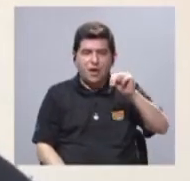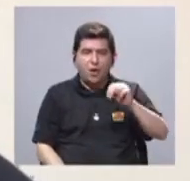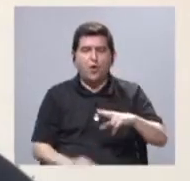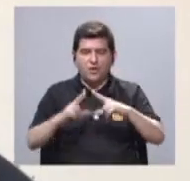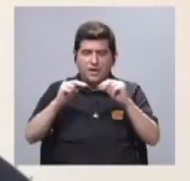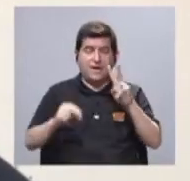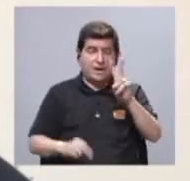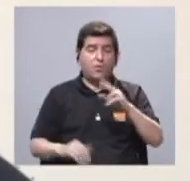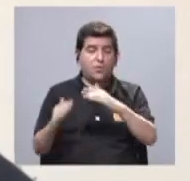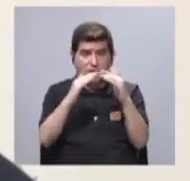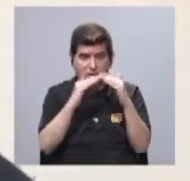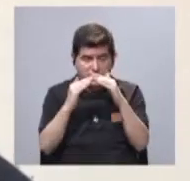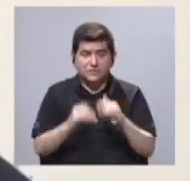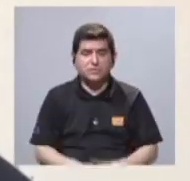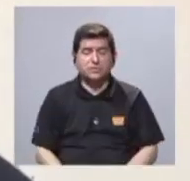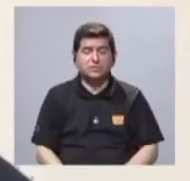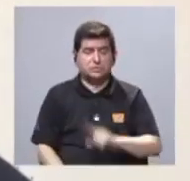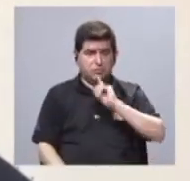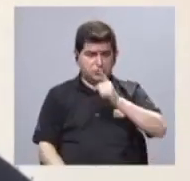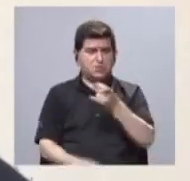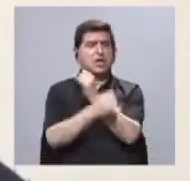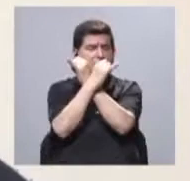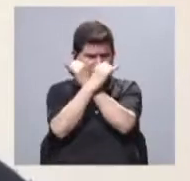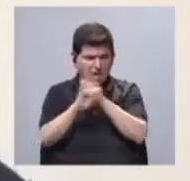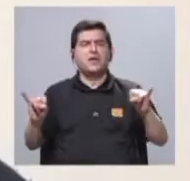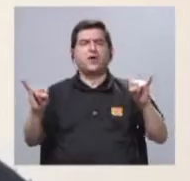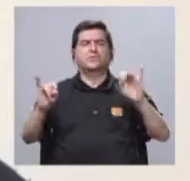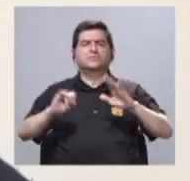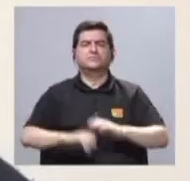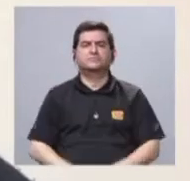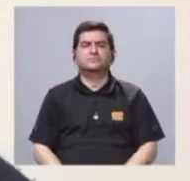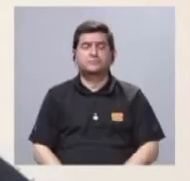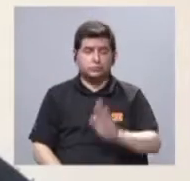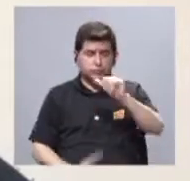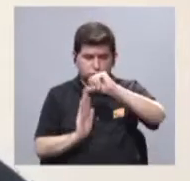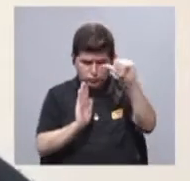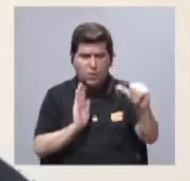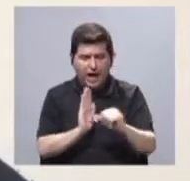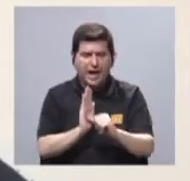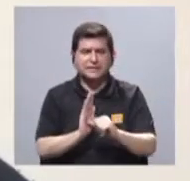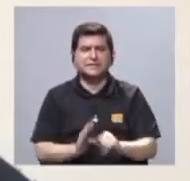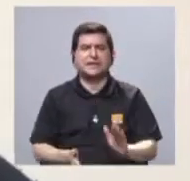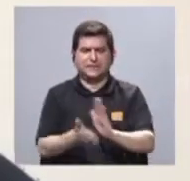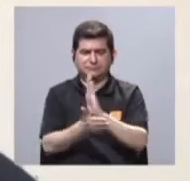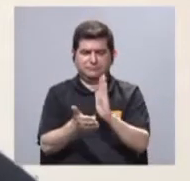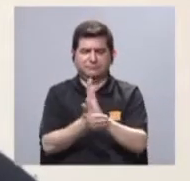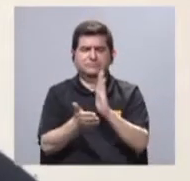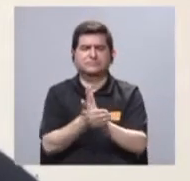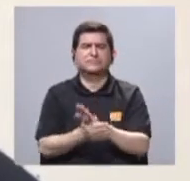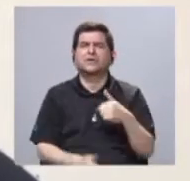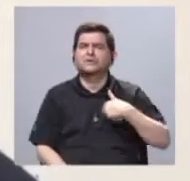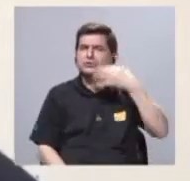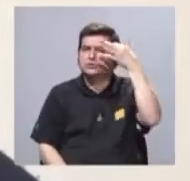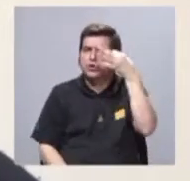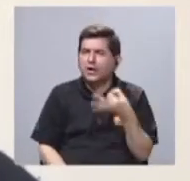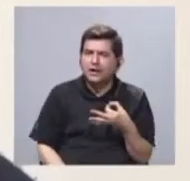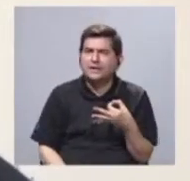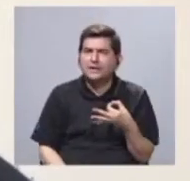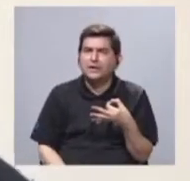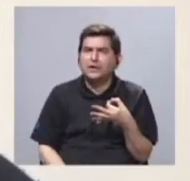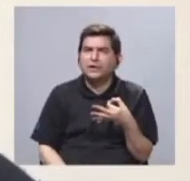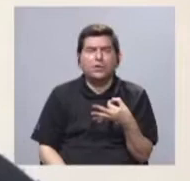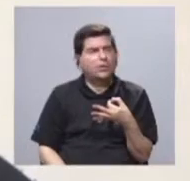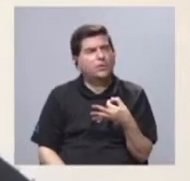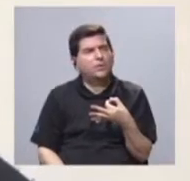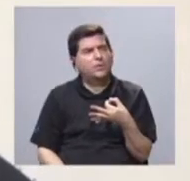En esas dos ciudades se proclamó la independencia, sus actas de independencia, si no me equivoco, son